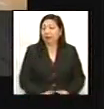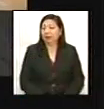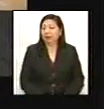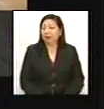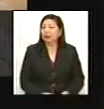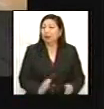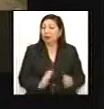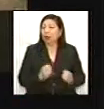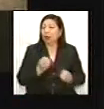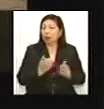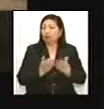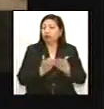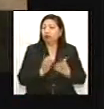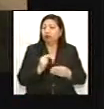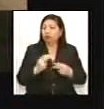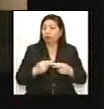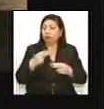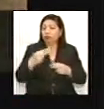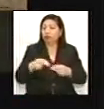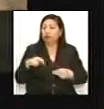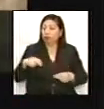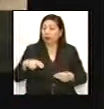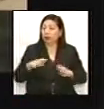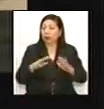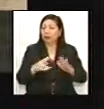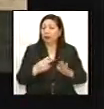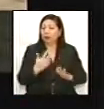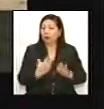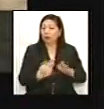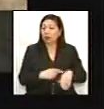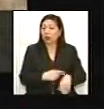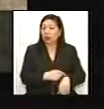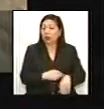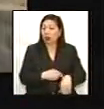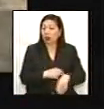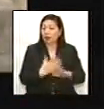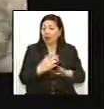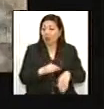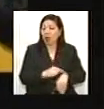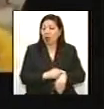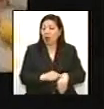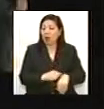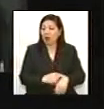Así se cruza para llegar a caminando hasta 17, 12 horas, 10 horas.